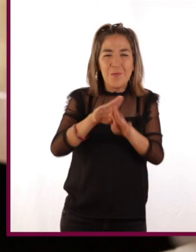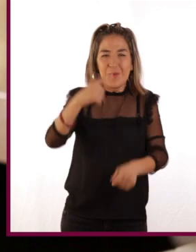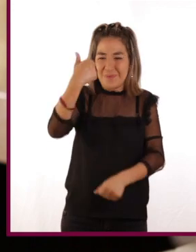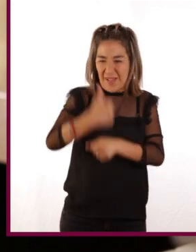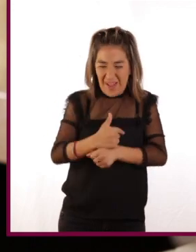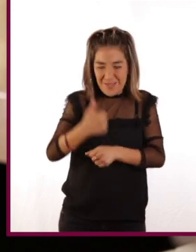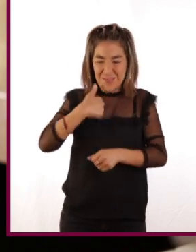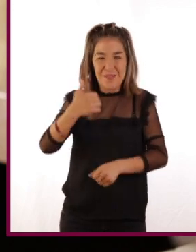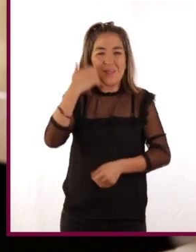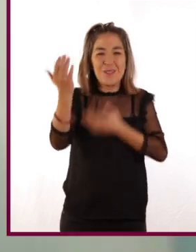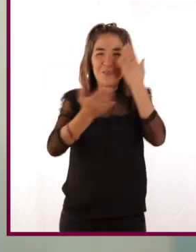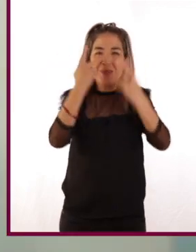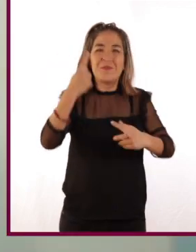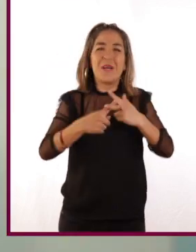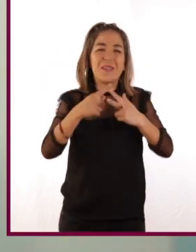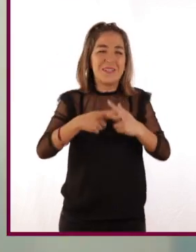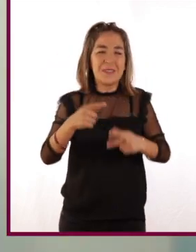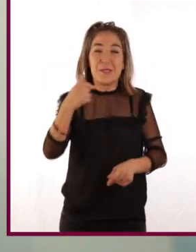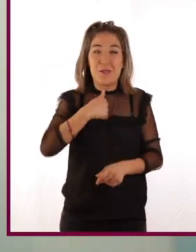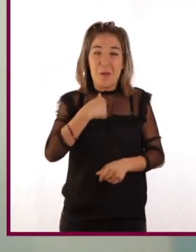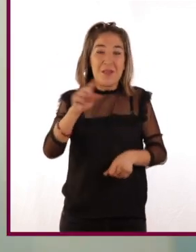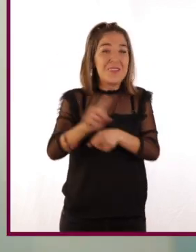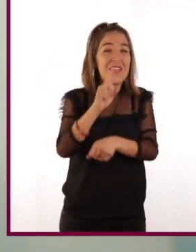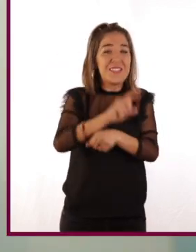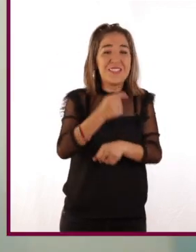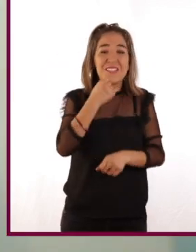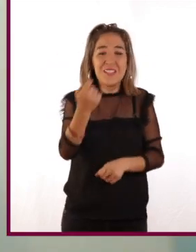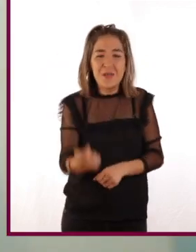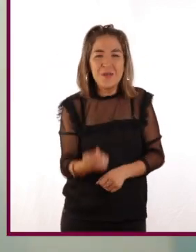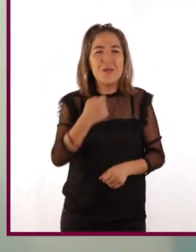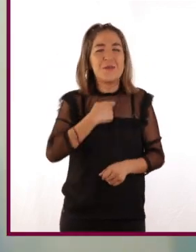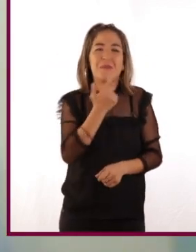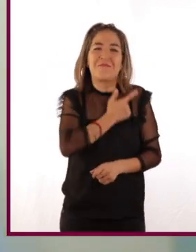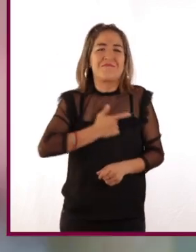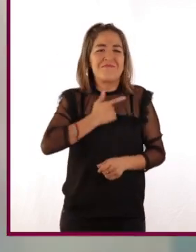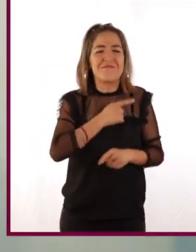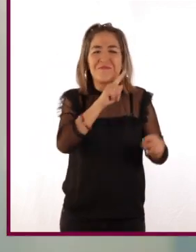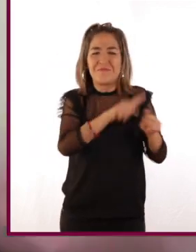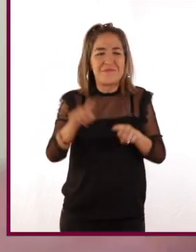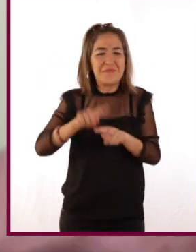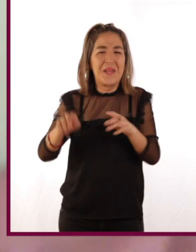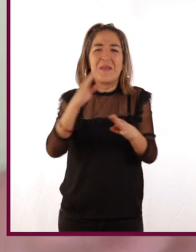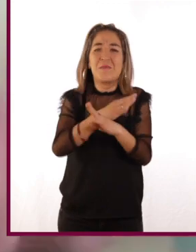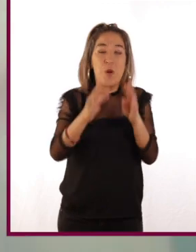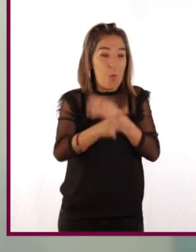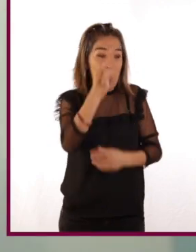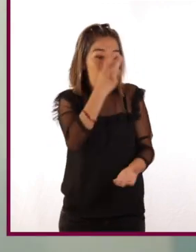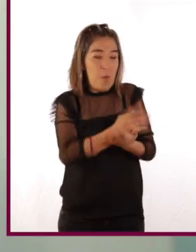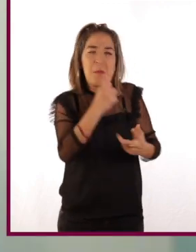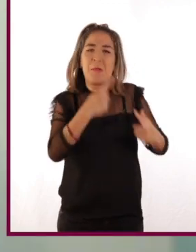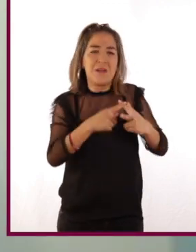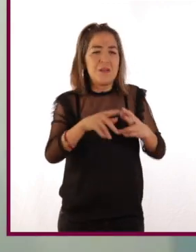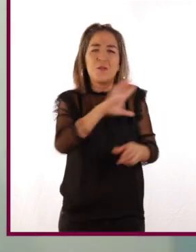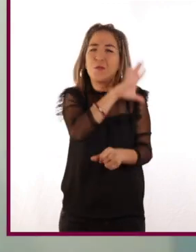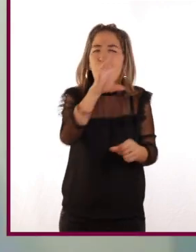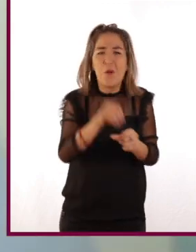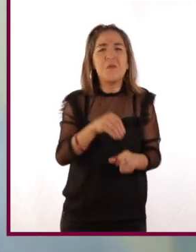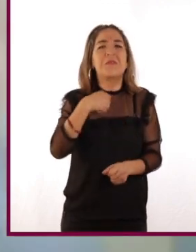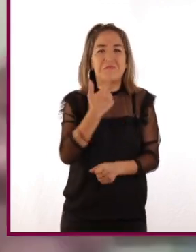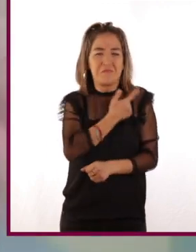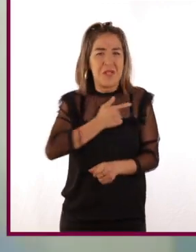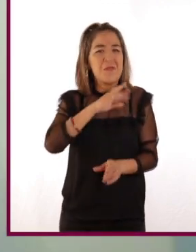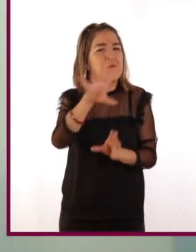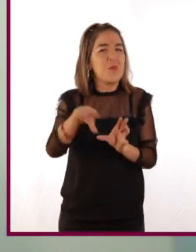que querías ser matemático. Bueno, desde pequeño tenía facilidad para todas las materias, no en matemáticas en particular,